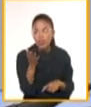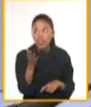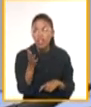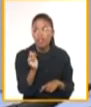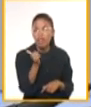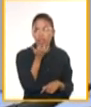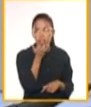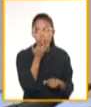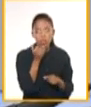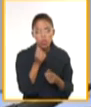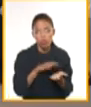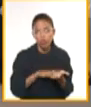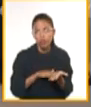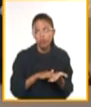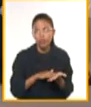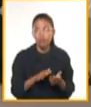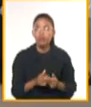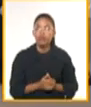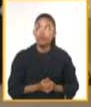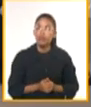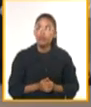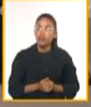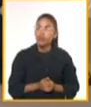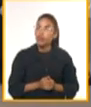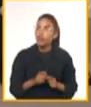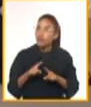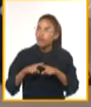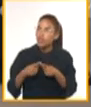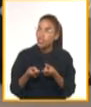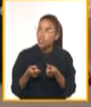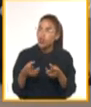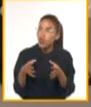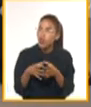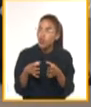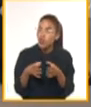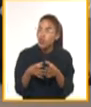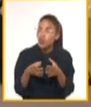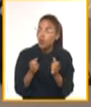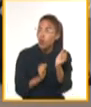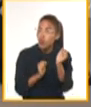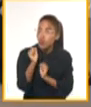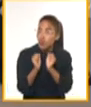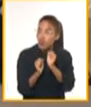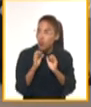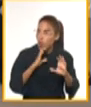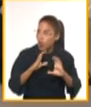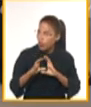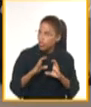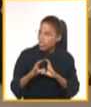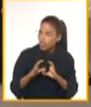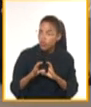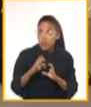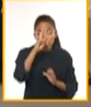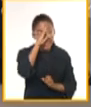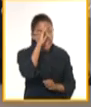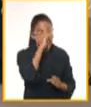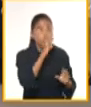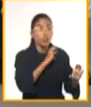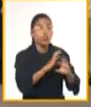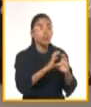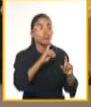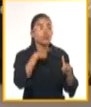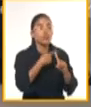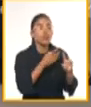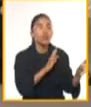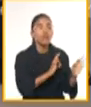en este equipamiento. Porque se trata de un equipo, sobre todo de comunicación. Es un equipo de comunicación y a la vez también de protecciones, que se usa en la